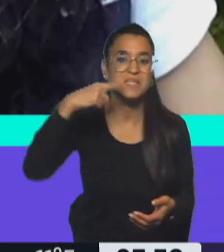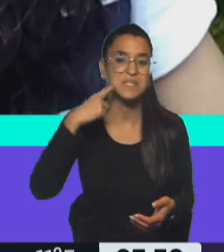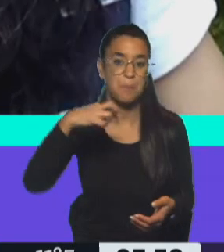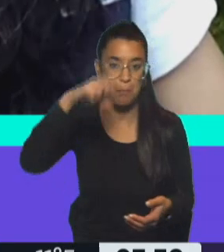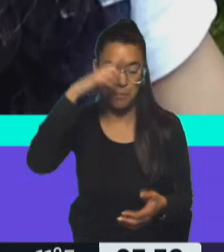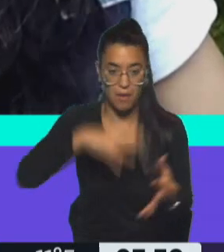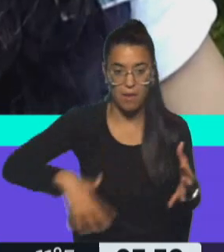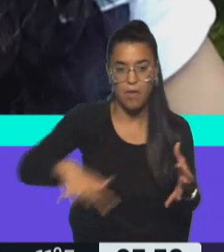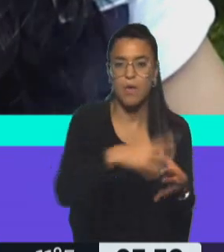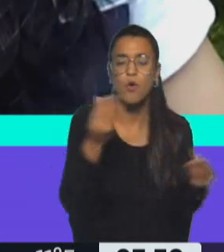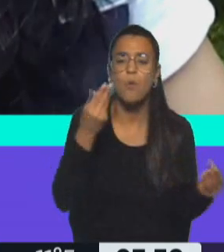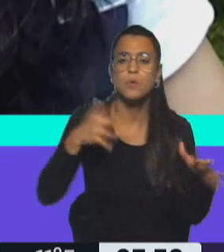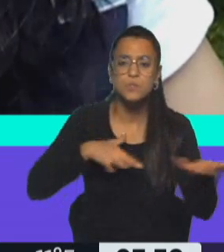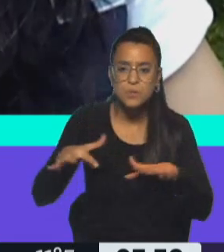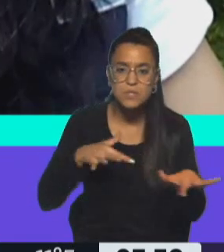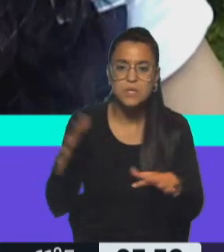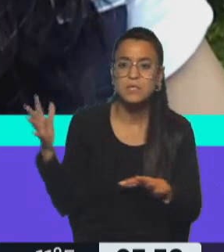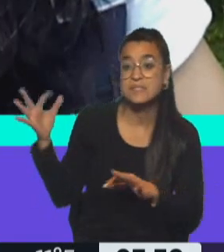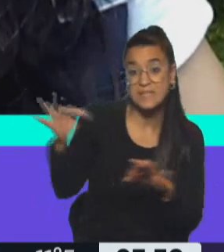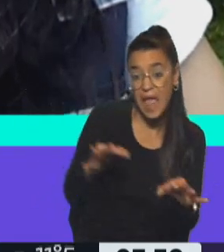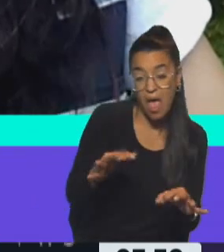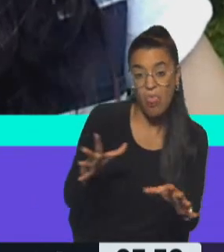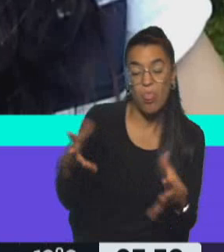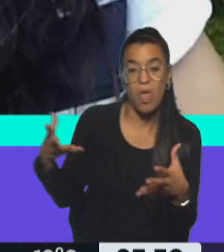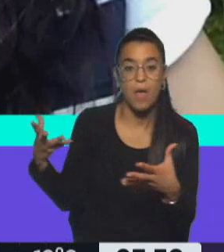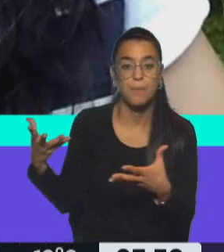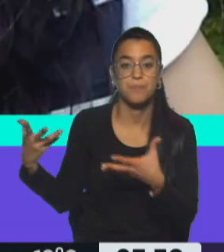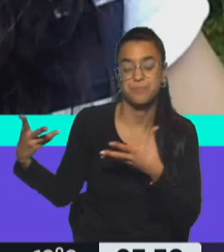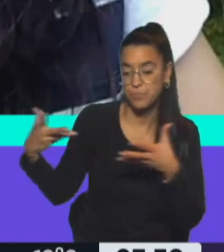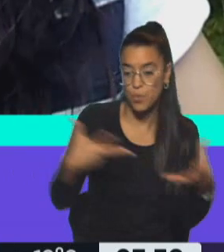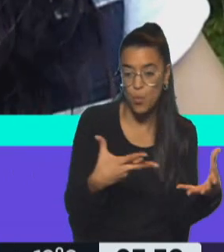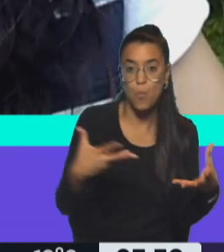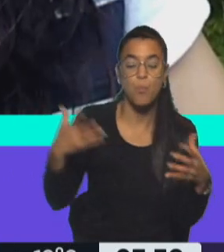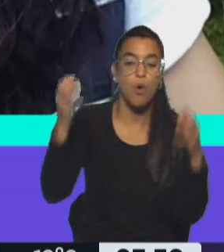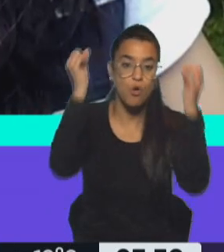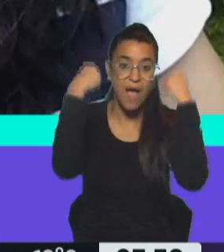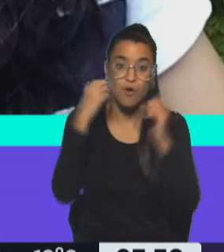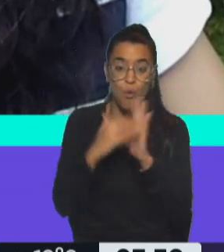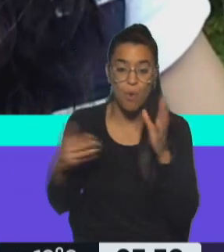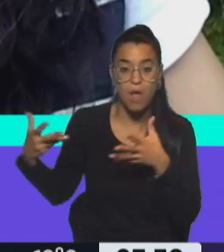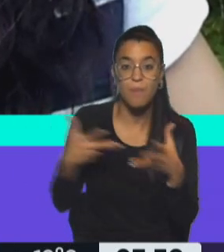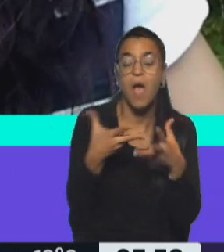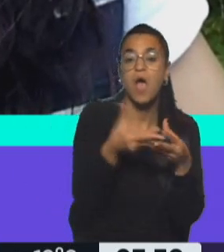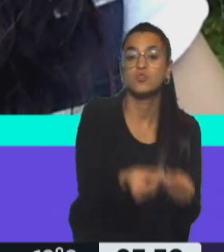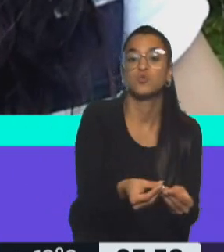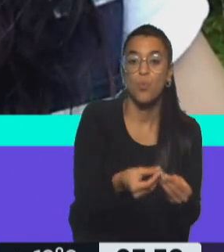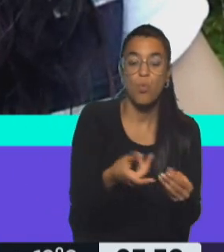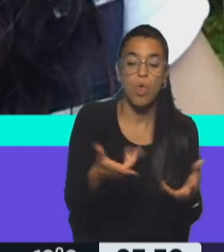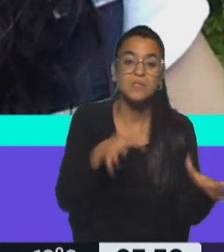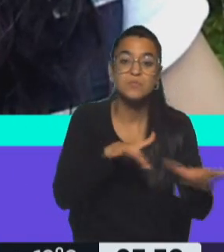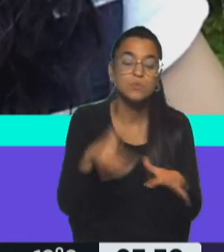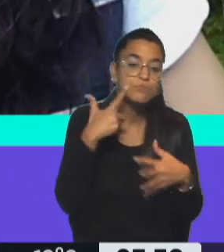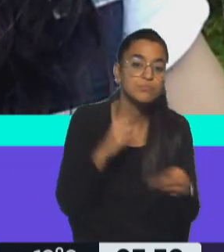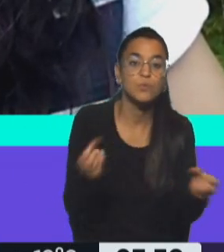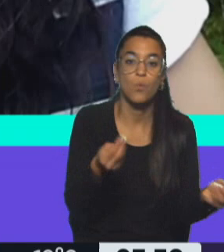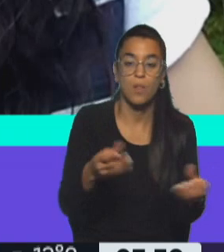en primer lugar, ¿no?, que encontraron con la llegada de estos cascos blancos que van como ayuda humanitaria, que llegaron como ayuda